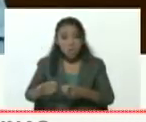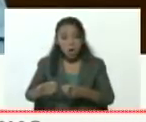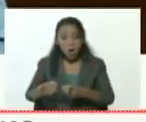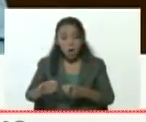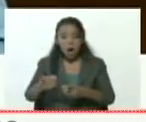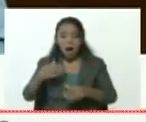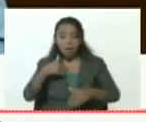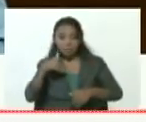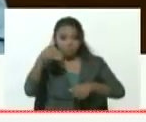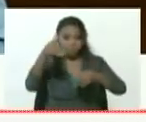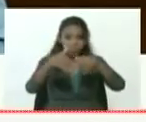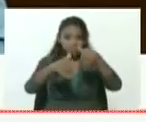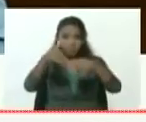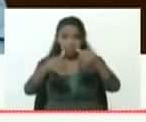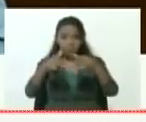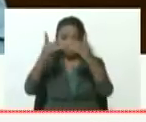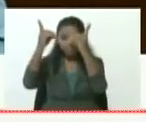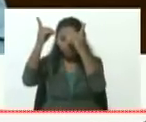electoral, decidieron